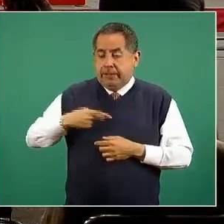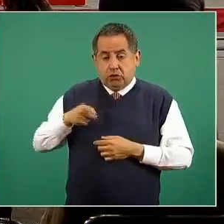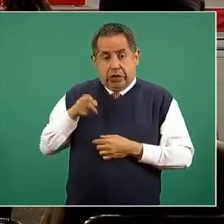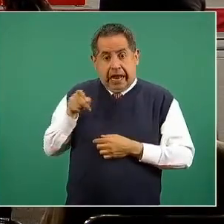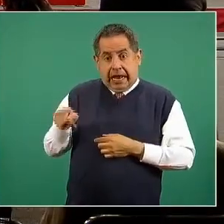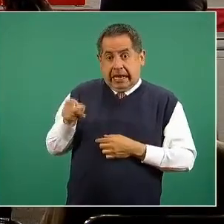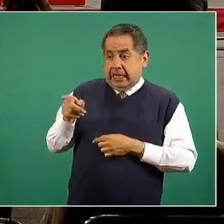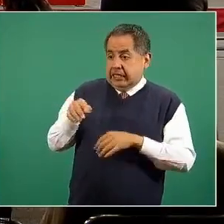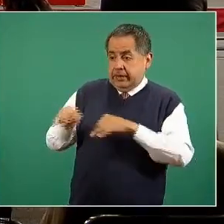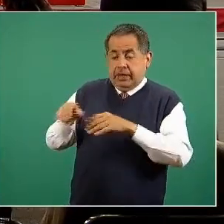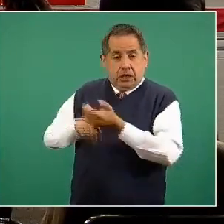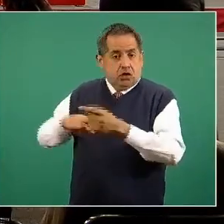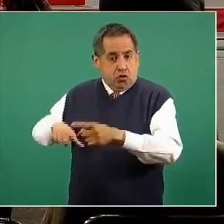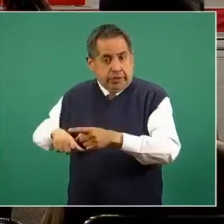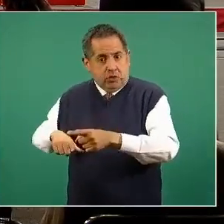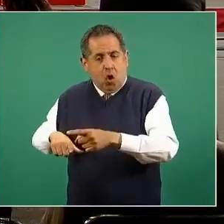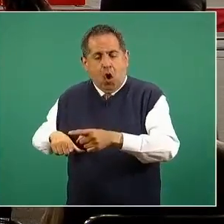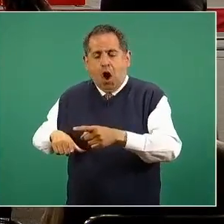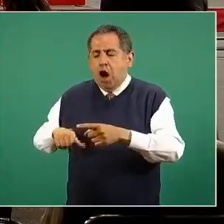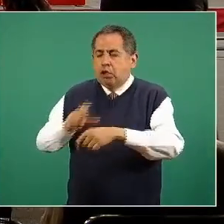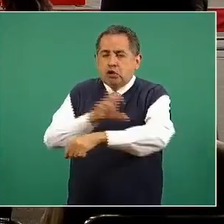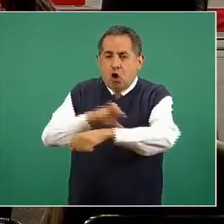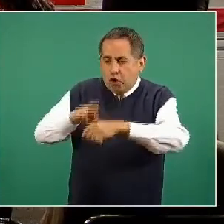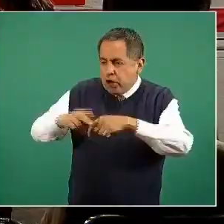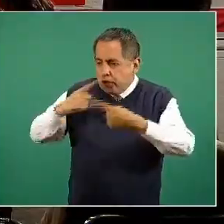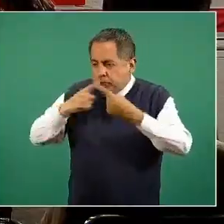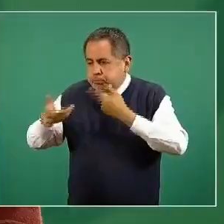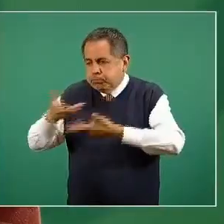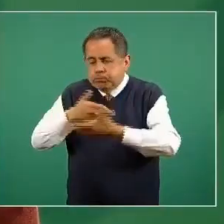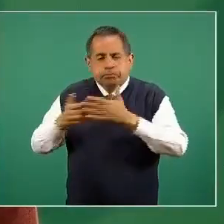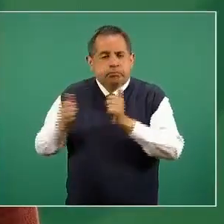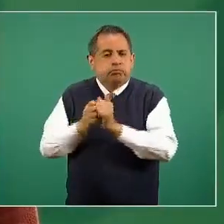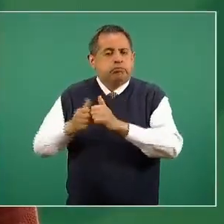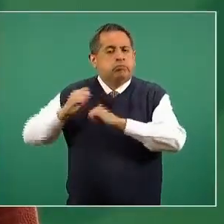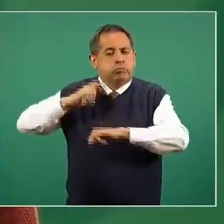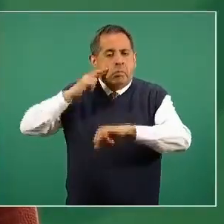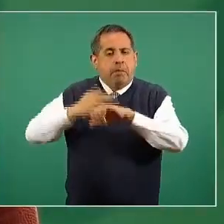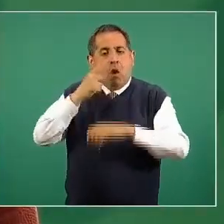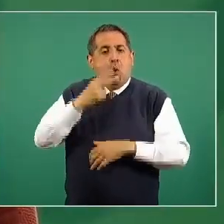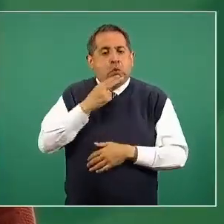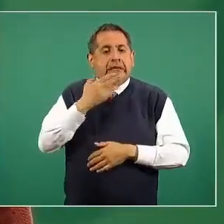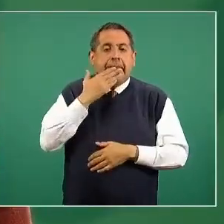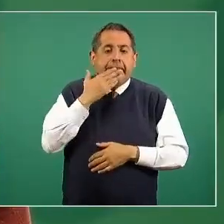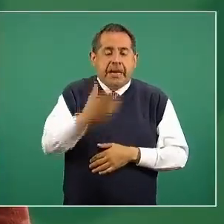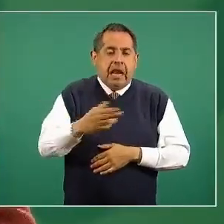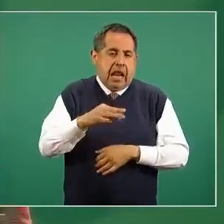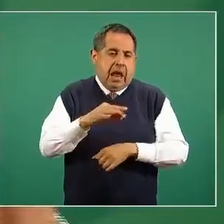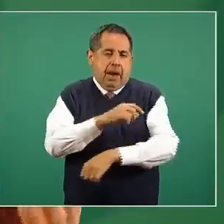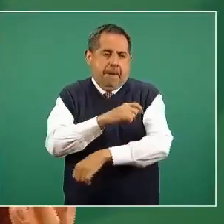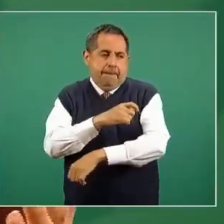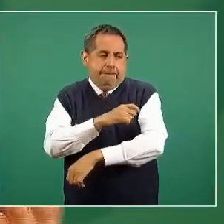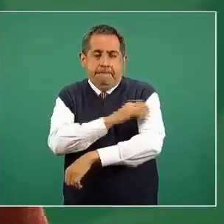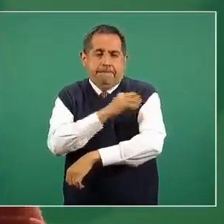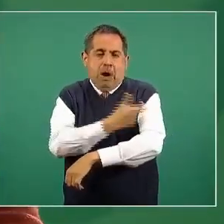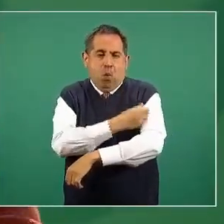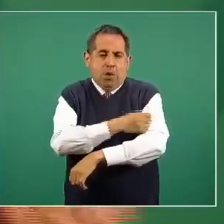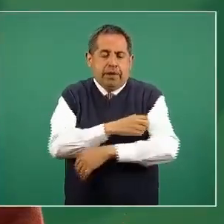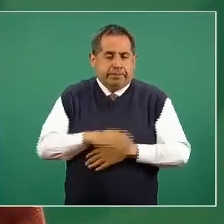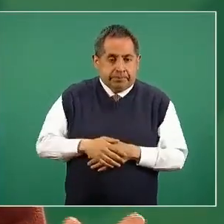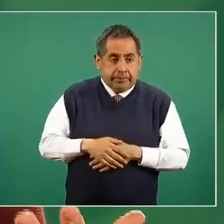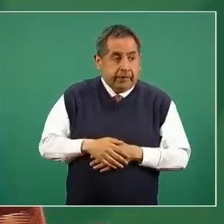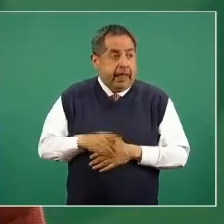servidora de la nación de coordinar la logística del operativo de uso de la vacuna. Cuando se esté